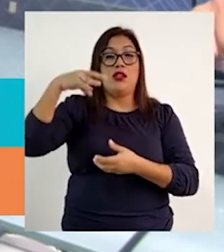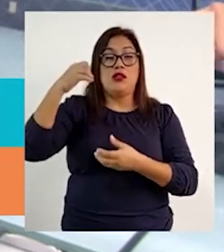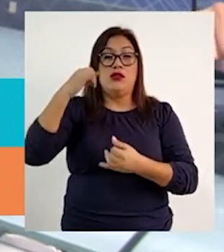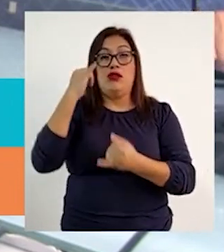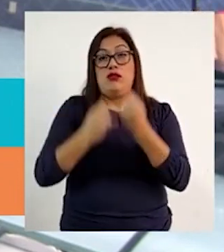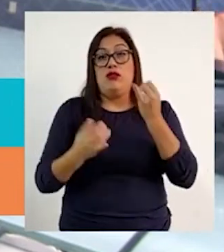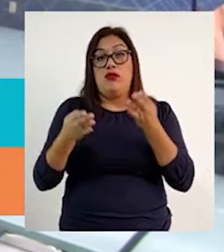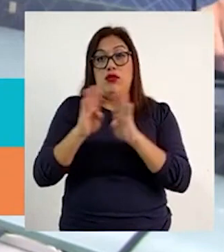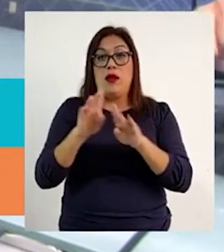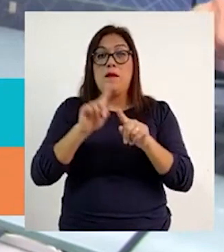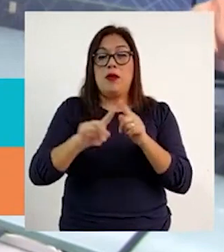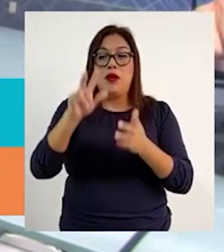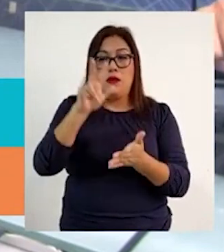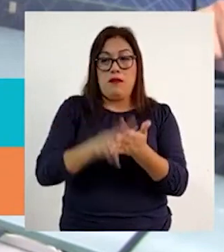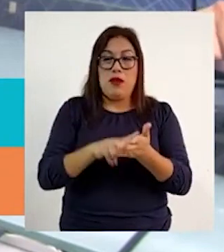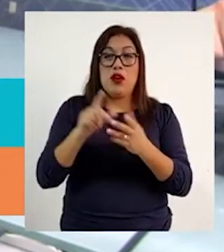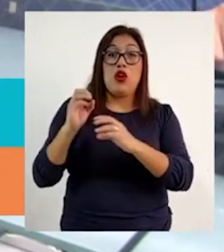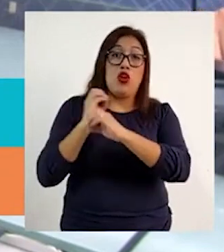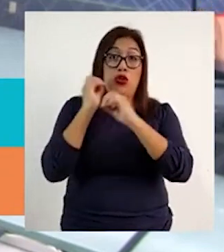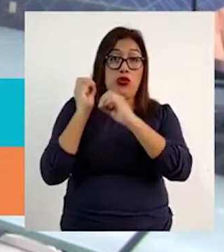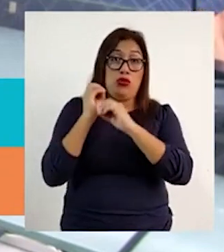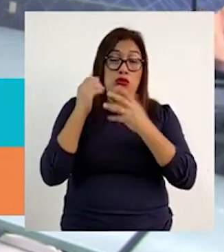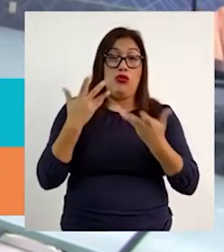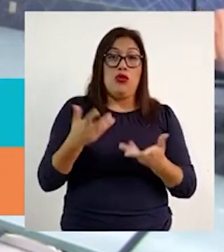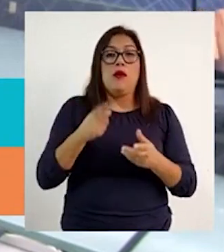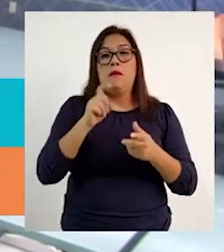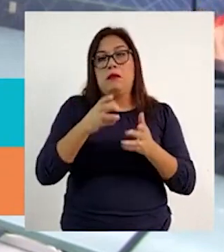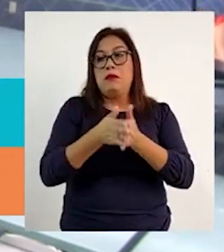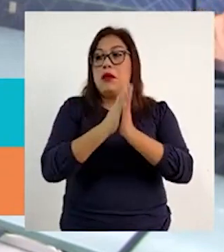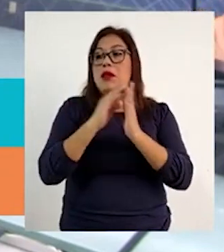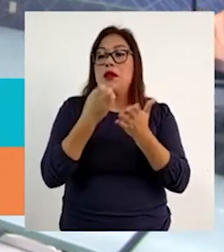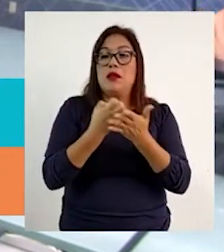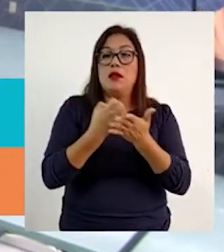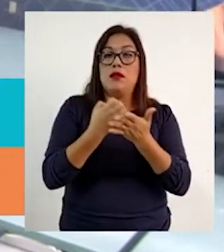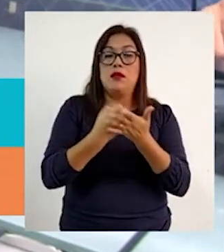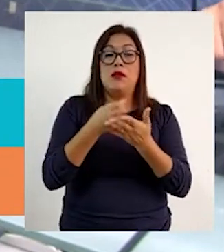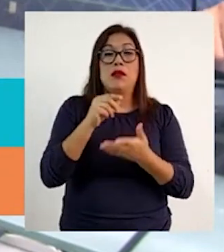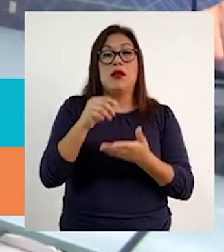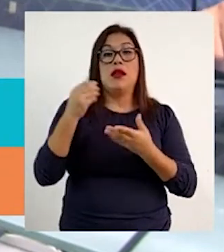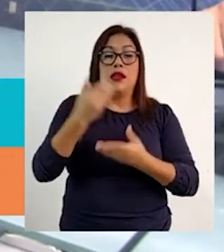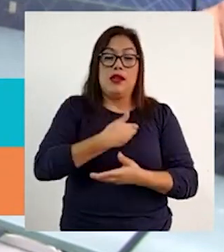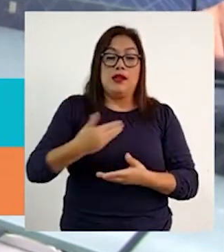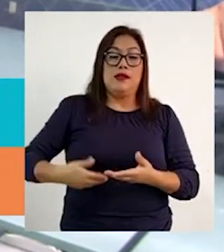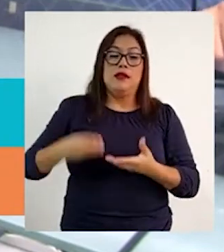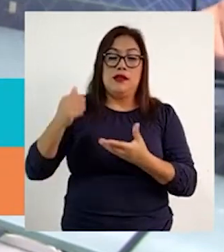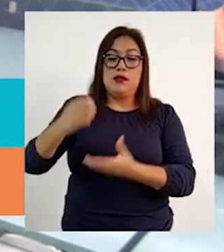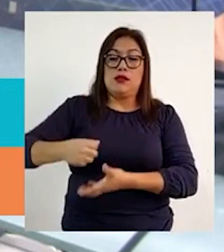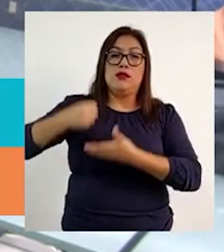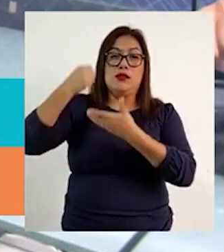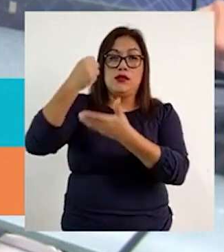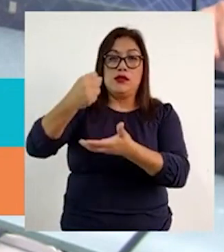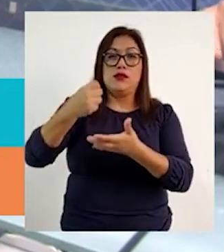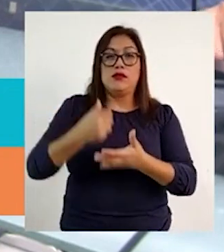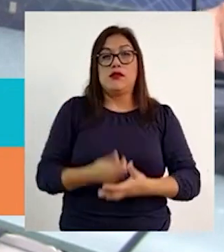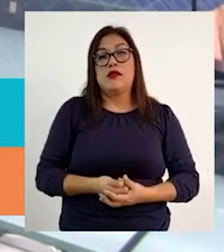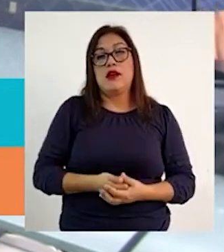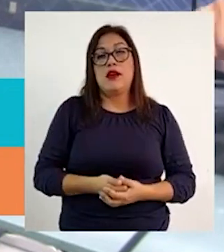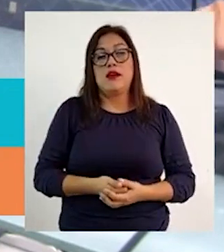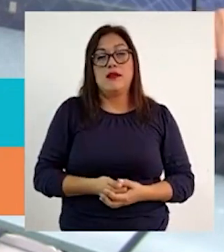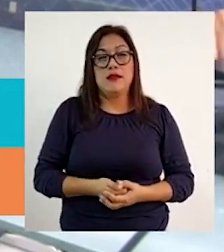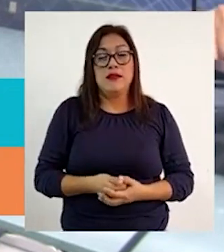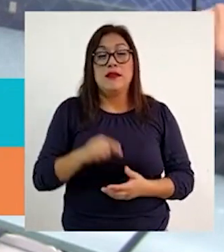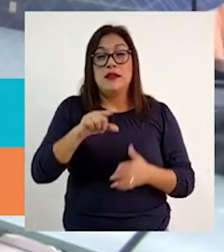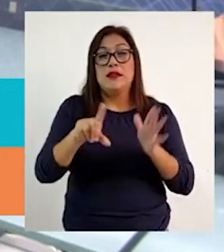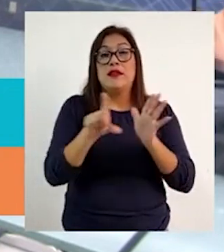octubre. Hay que pedir más presupuesto porque el Estado asigna progresivamente el presupuesto, lo dice nuestra ley, y